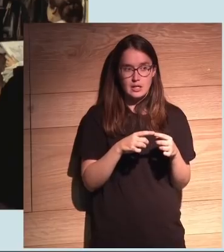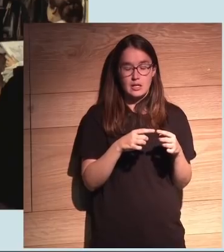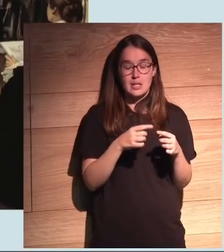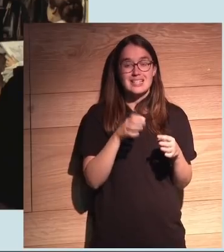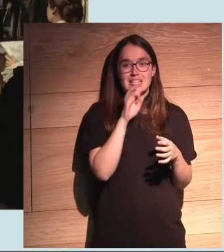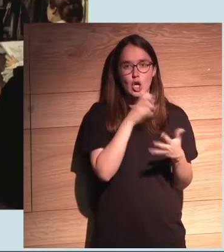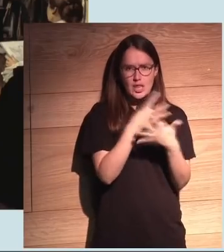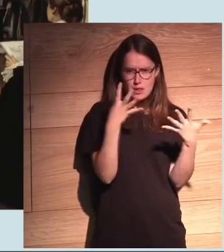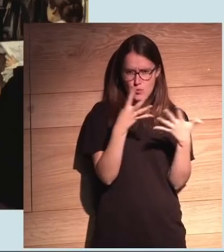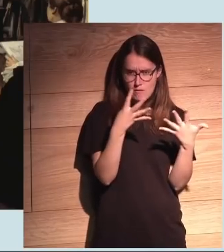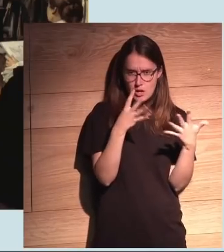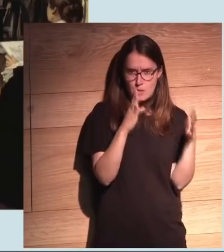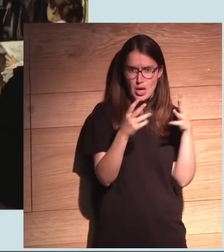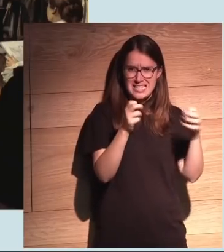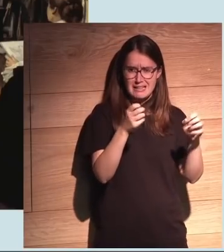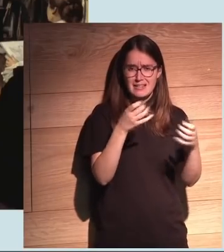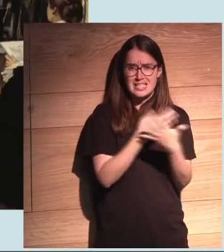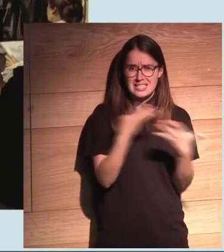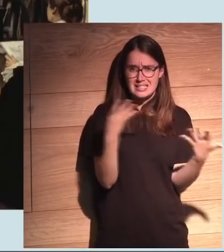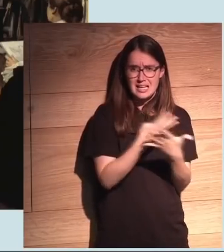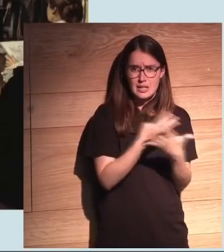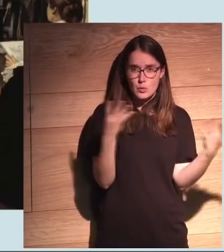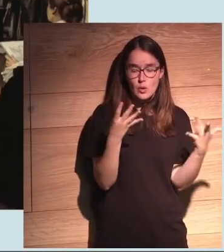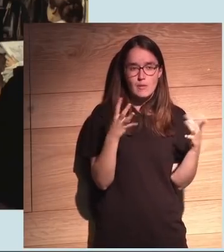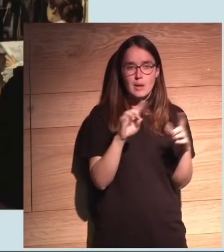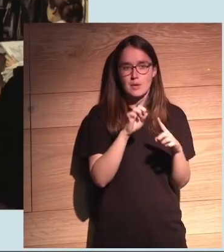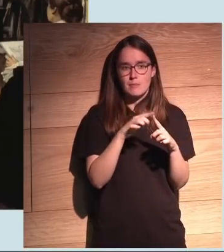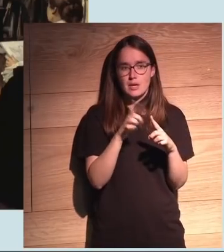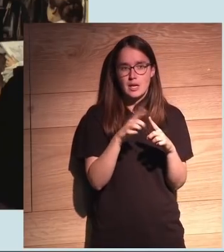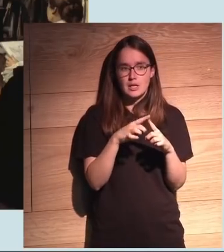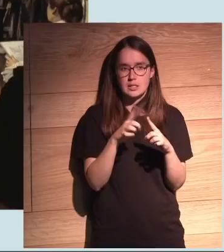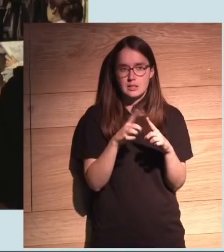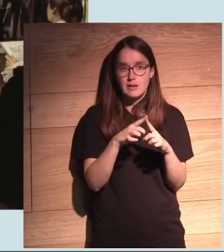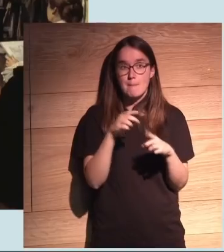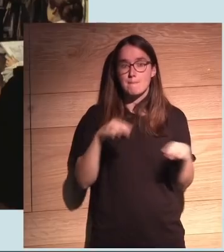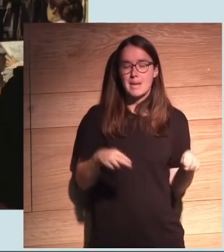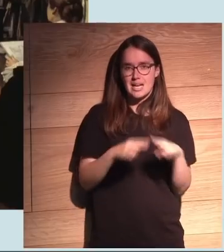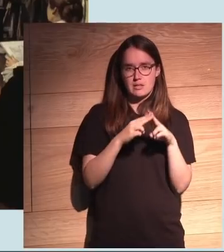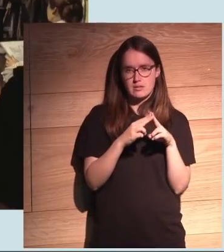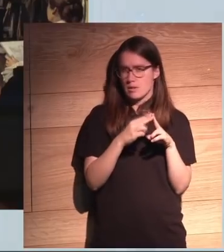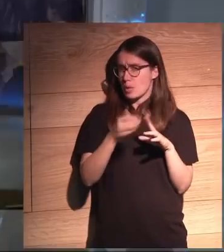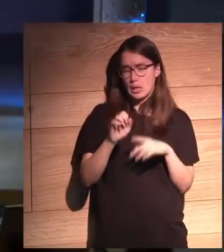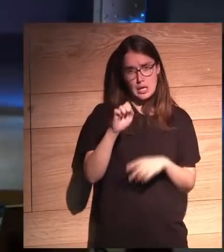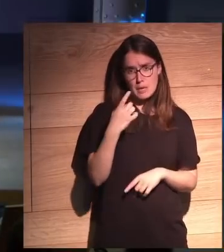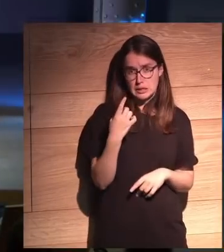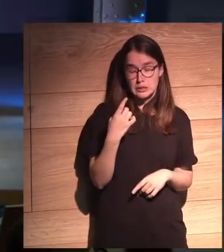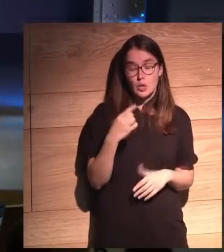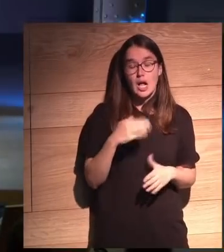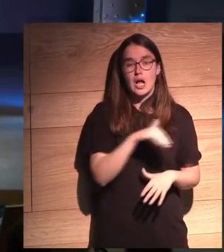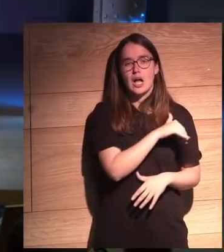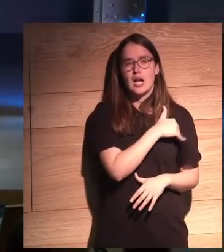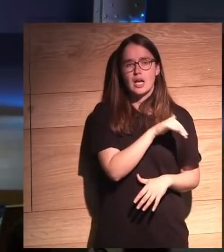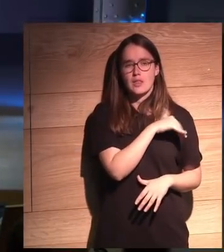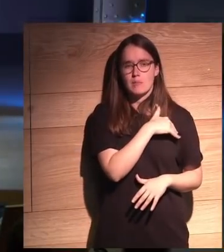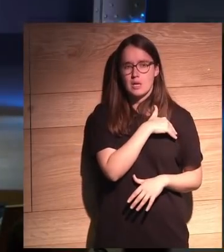XIX. La primera y la más importante fue esta, la Académie Julian de París. Una academia que